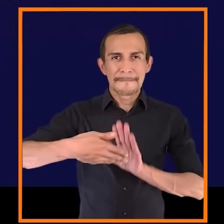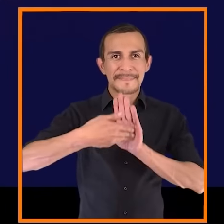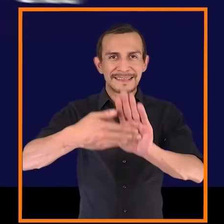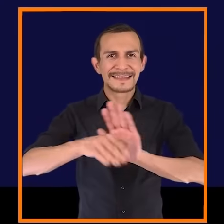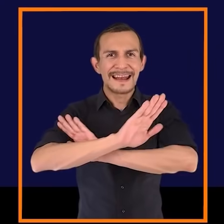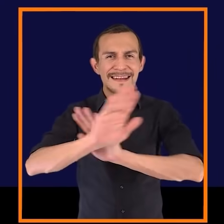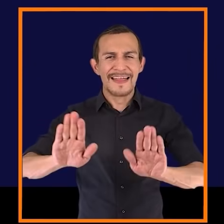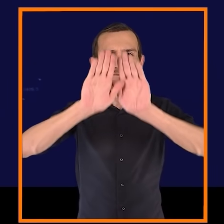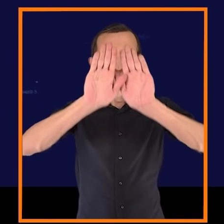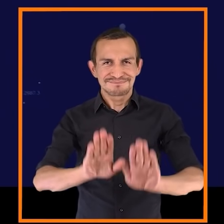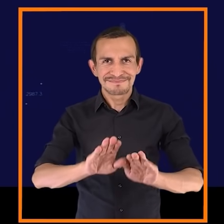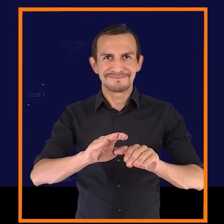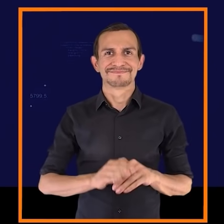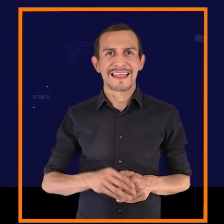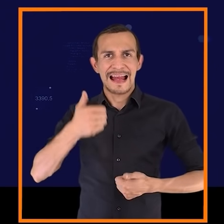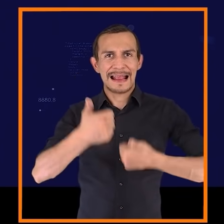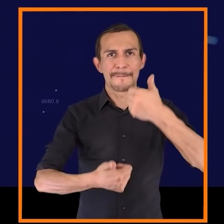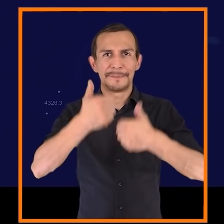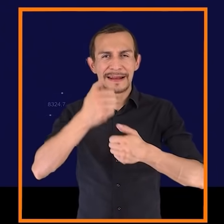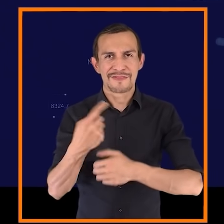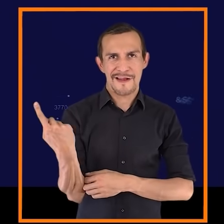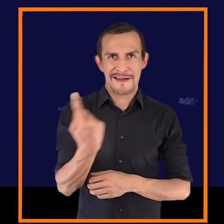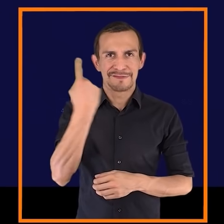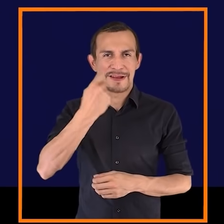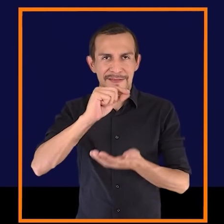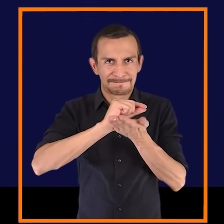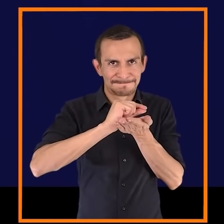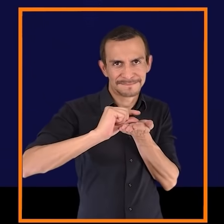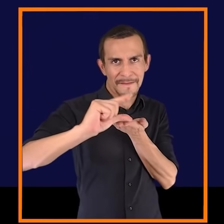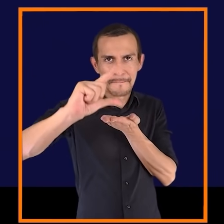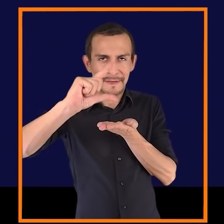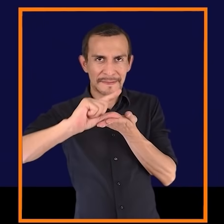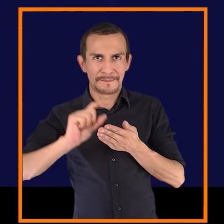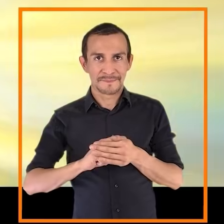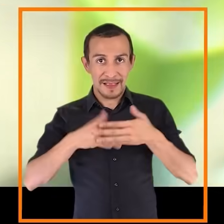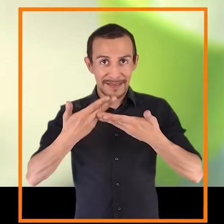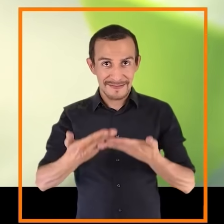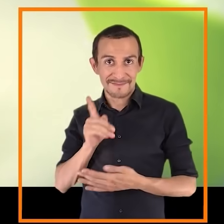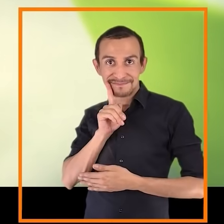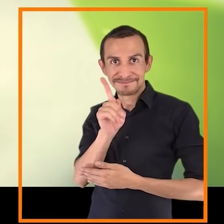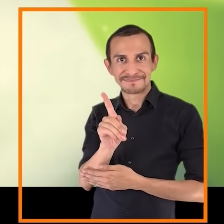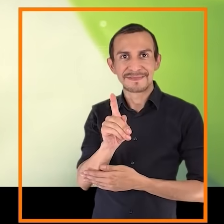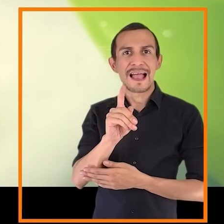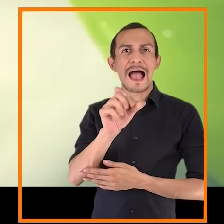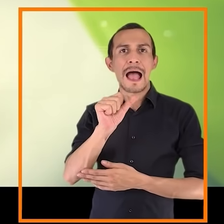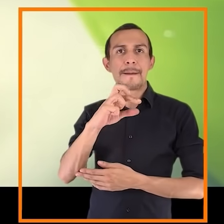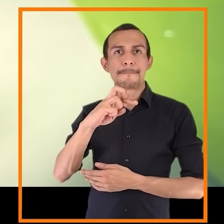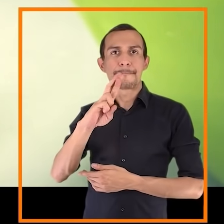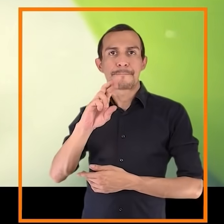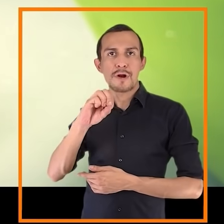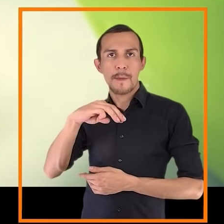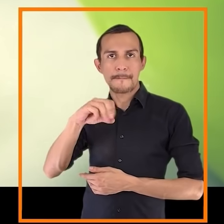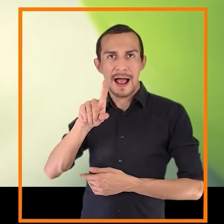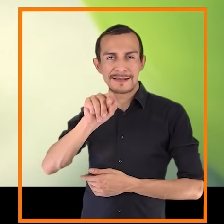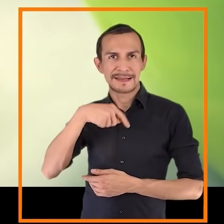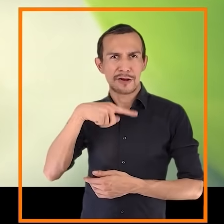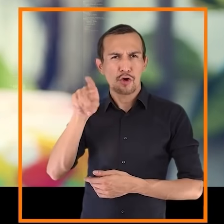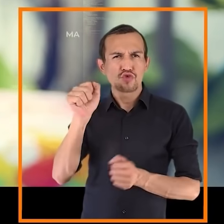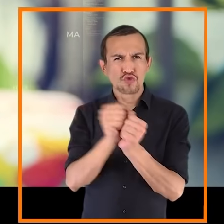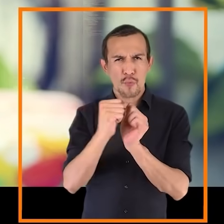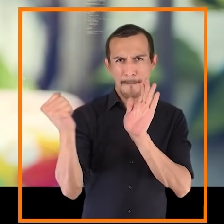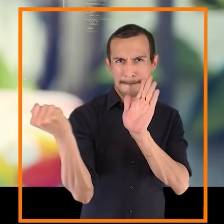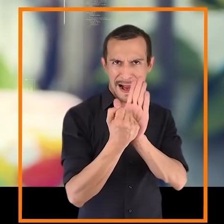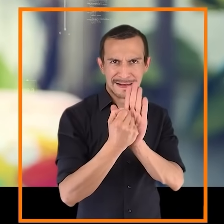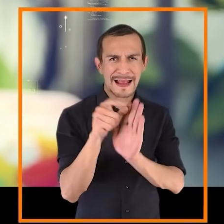G100 presenta Nada nos detiene, el Campeonato Nacional de Emprendimiento. Y acá está Apromasa. A través